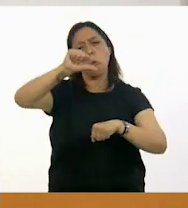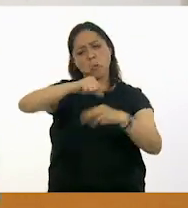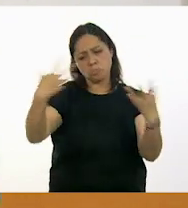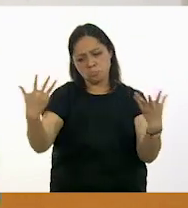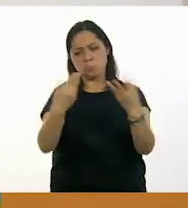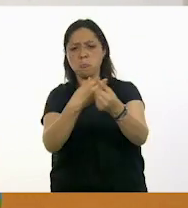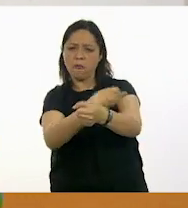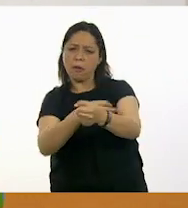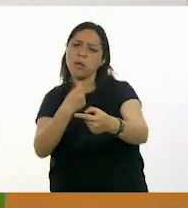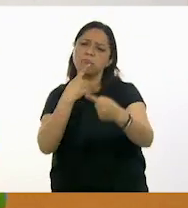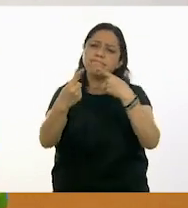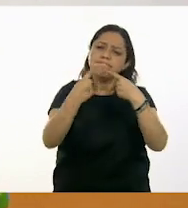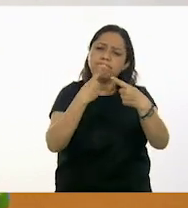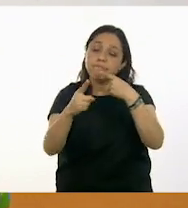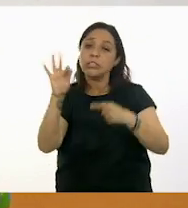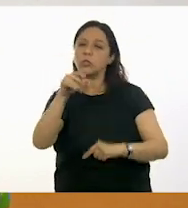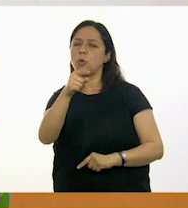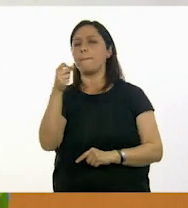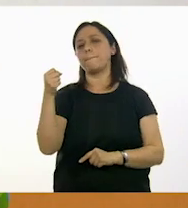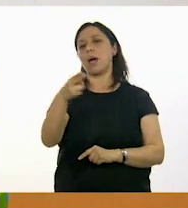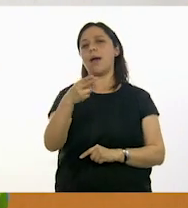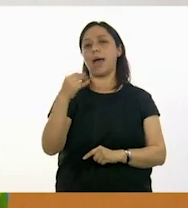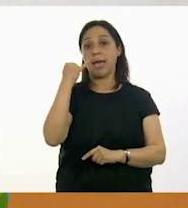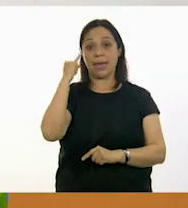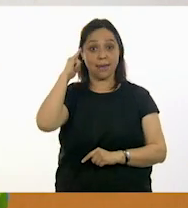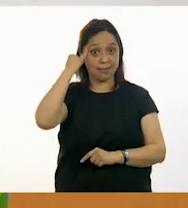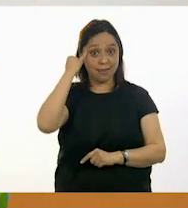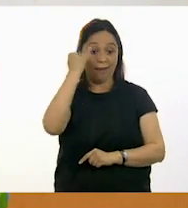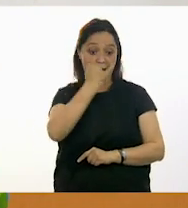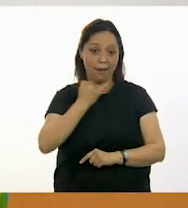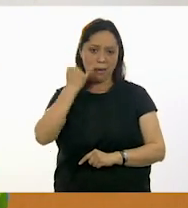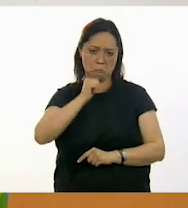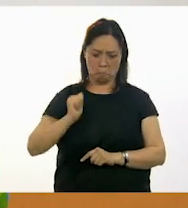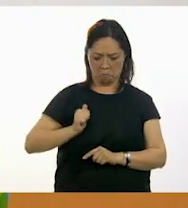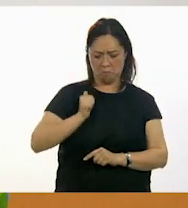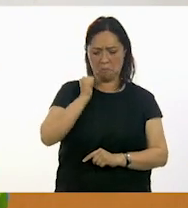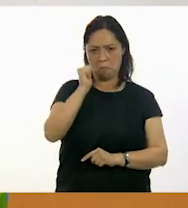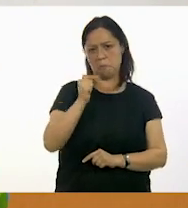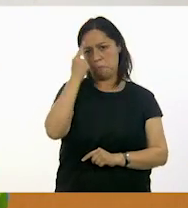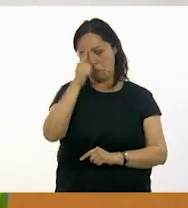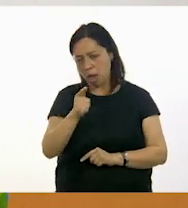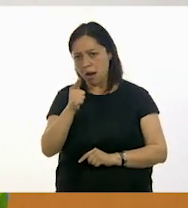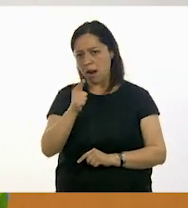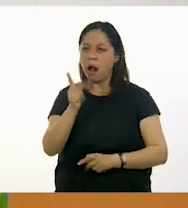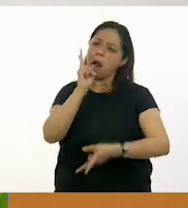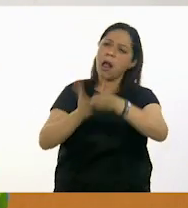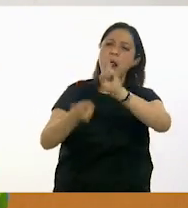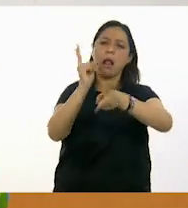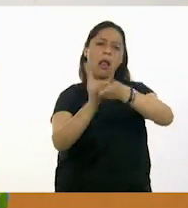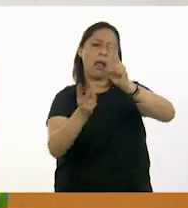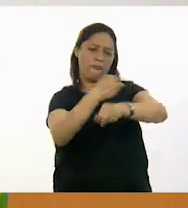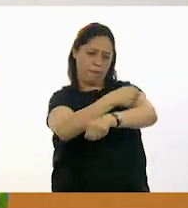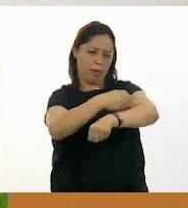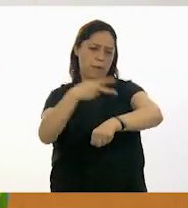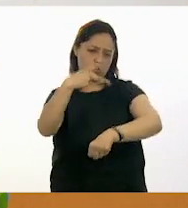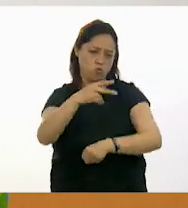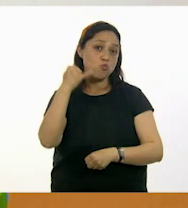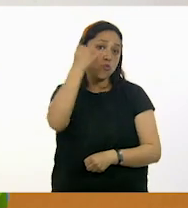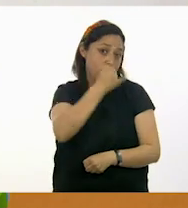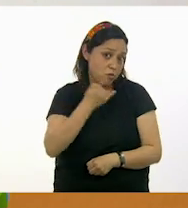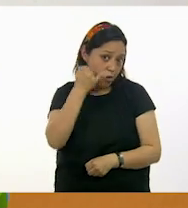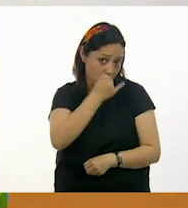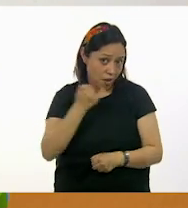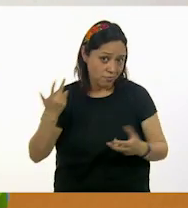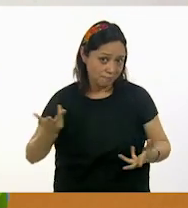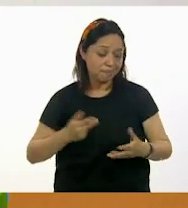familia. Si tienes la fortuna de hablar una lengua indígena, aprovecha también este momento para practicarla y platica con tu familia en tu lengua